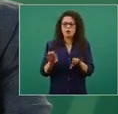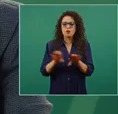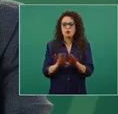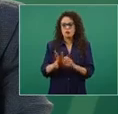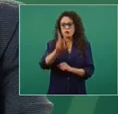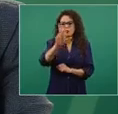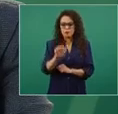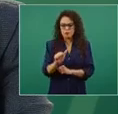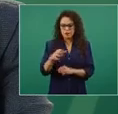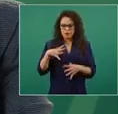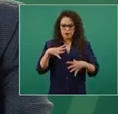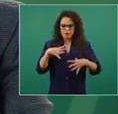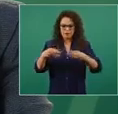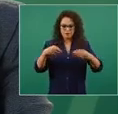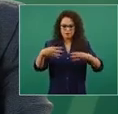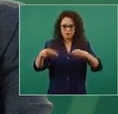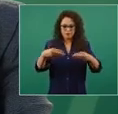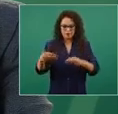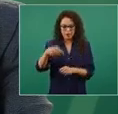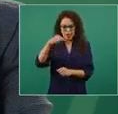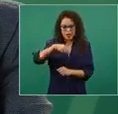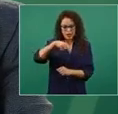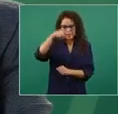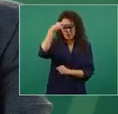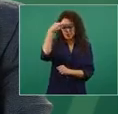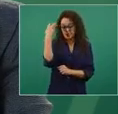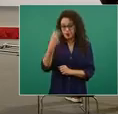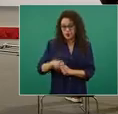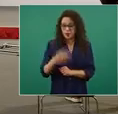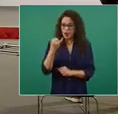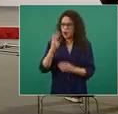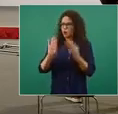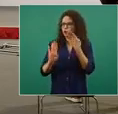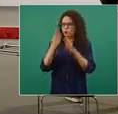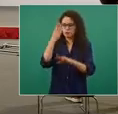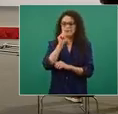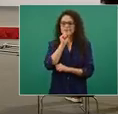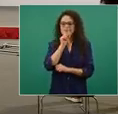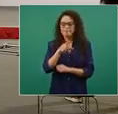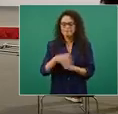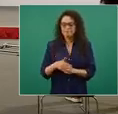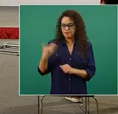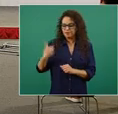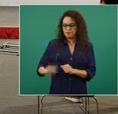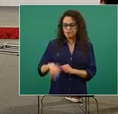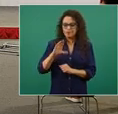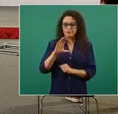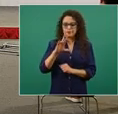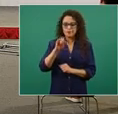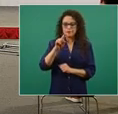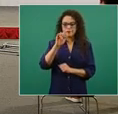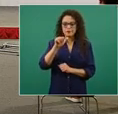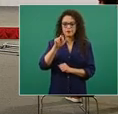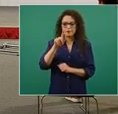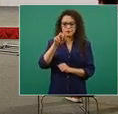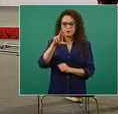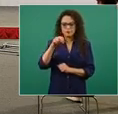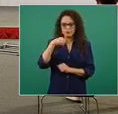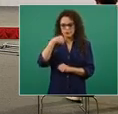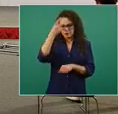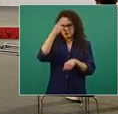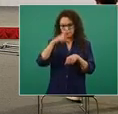epidemia en este país y en el mundo. Soy el doctor Cristian Arturo Zaragoza Jiménez, soy el director de